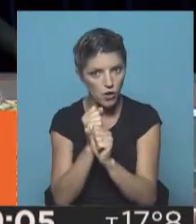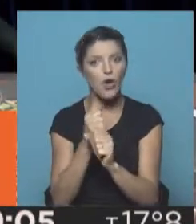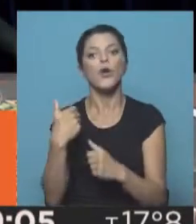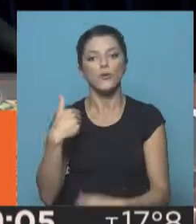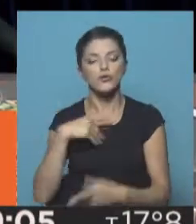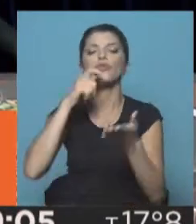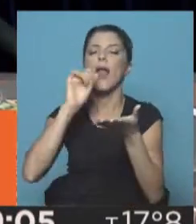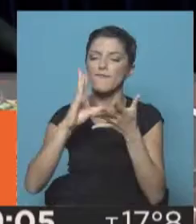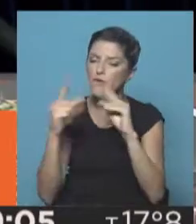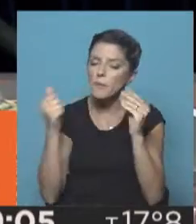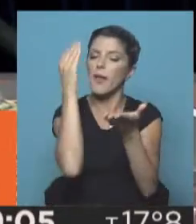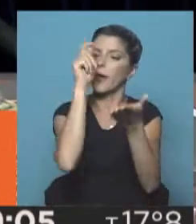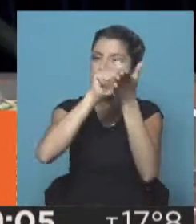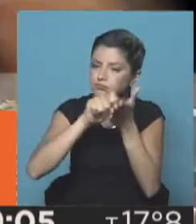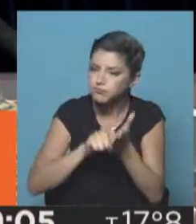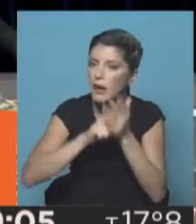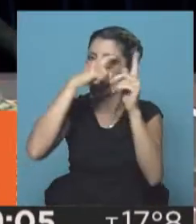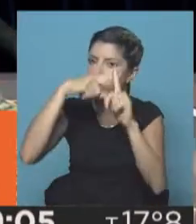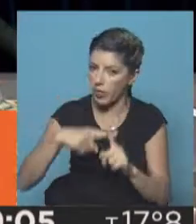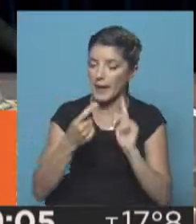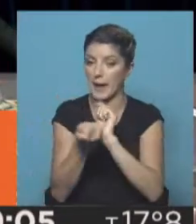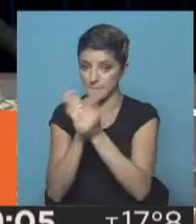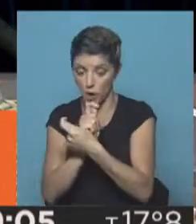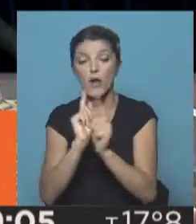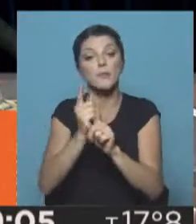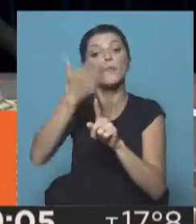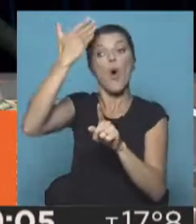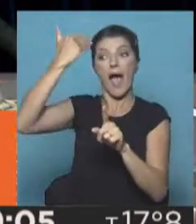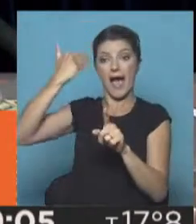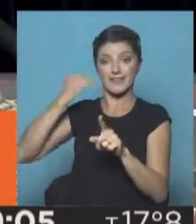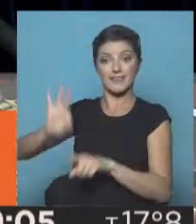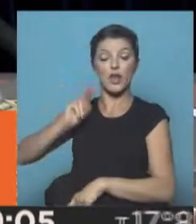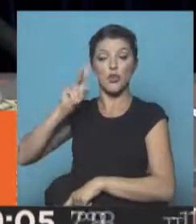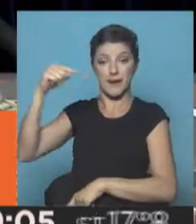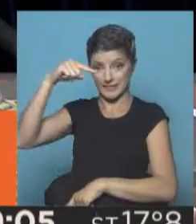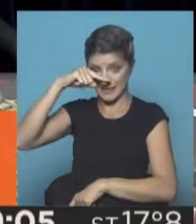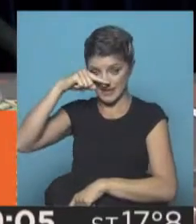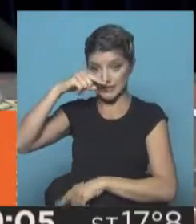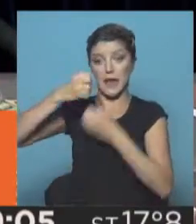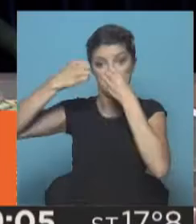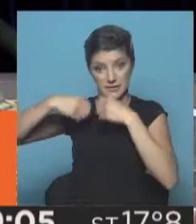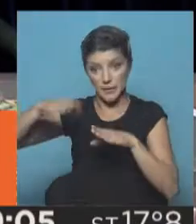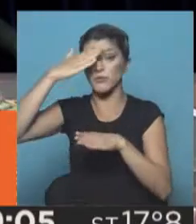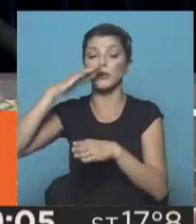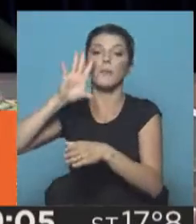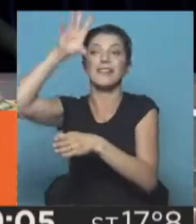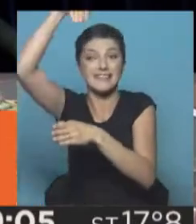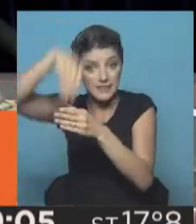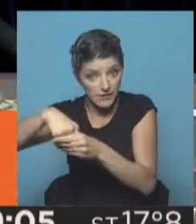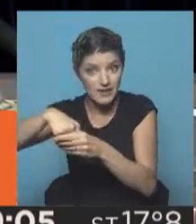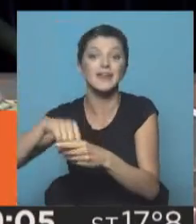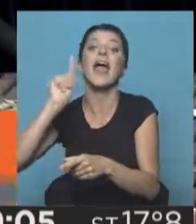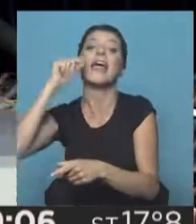de medición, y que es un proceso que ya habíamos iniciado en el 2007 y que fue interrumpido por la intervención en el INDEC,